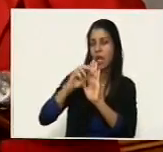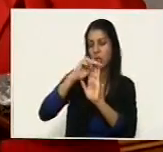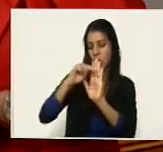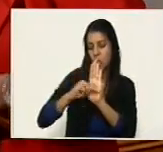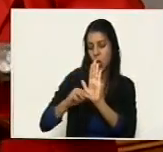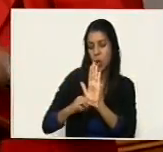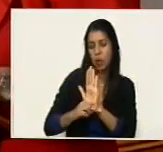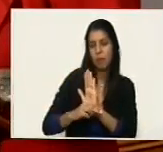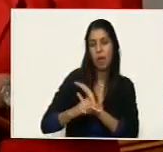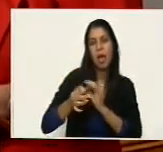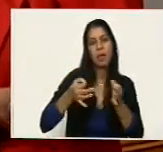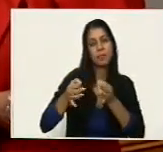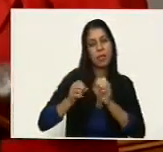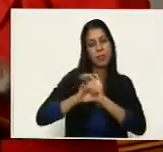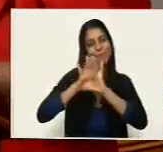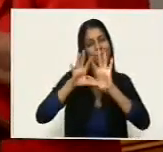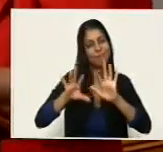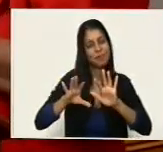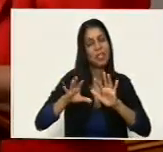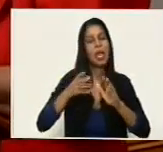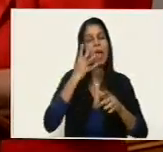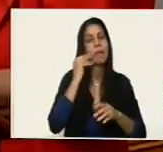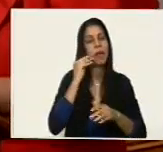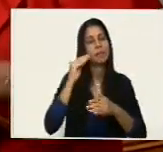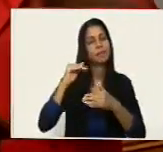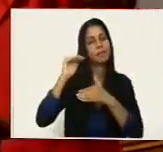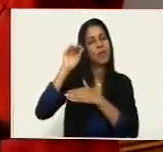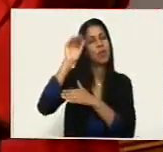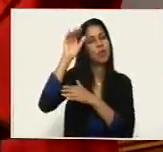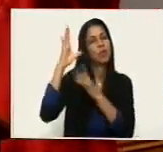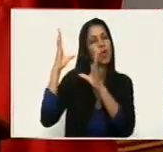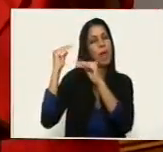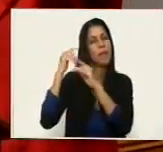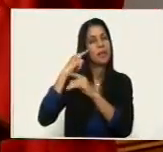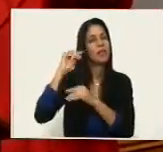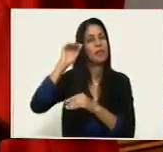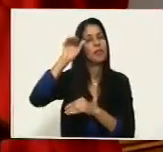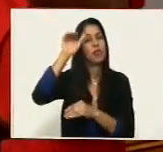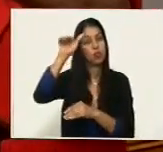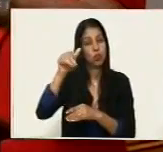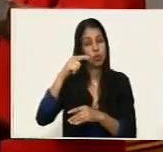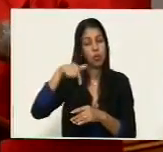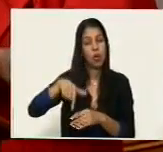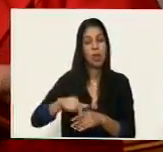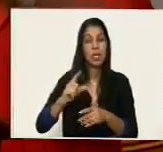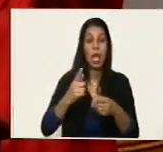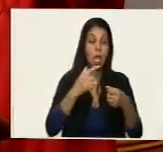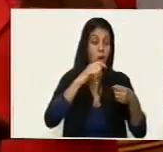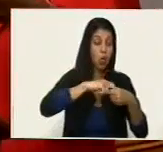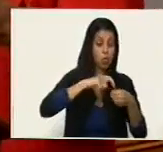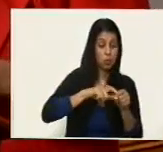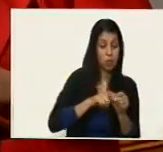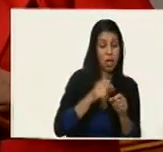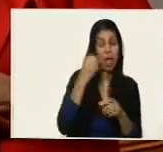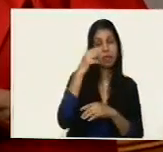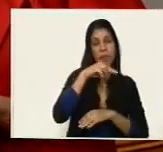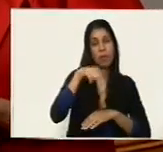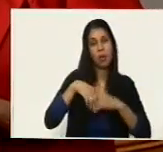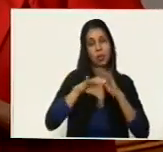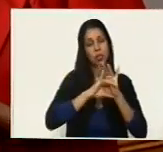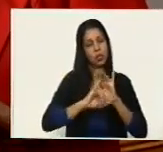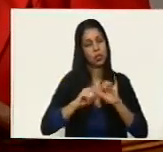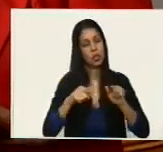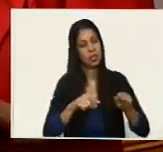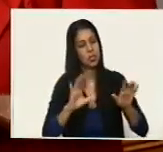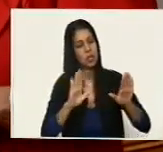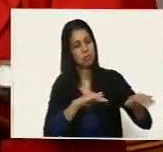indicando la esperanza que tiene en este nuevo tiempo y la esperanza que tiene en este cuerpo plenipotenciario de la Asamblea